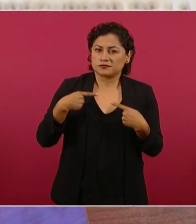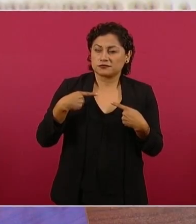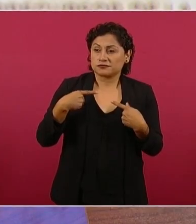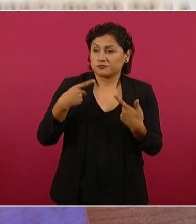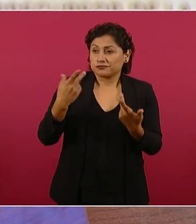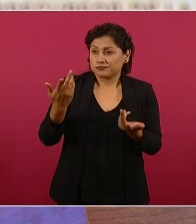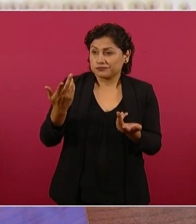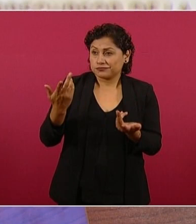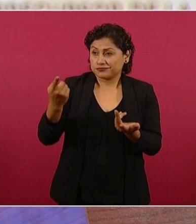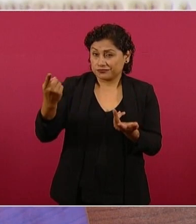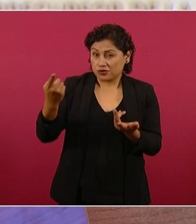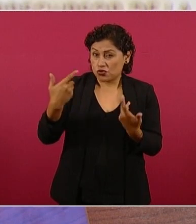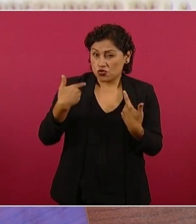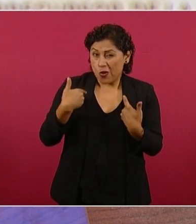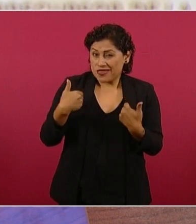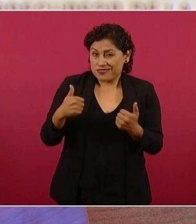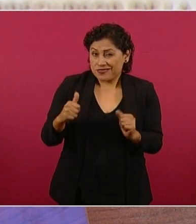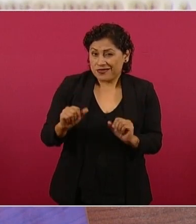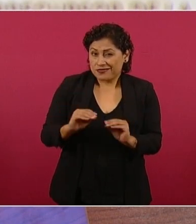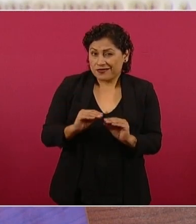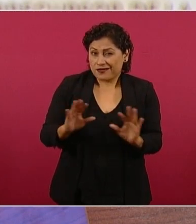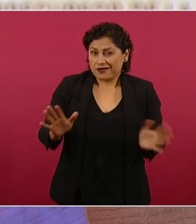respetan al pueblo,